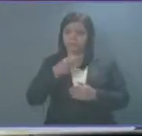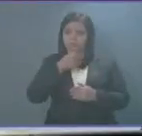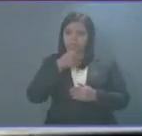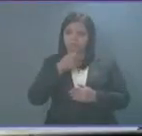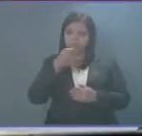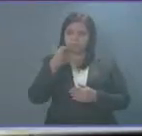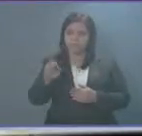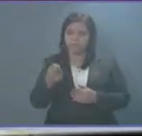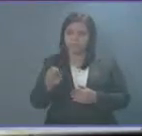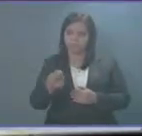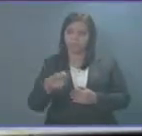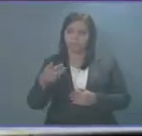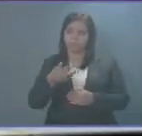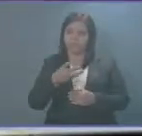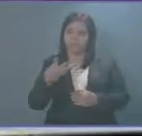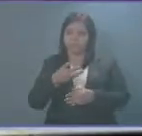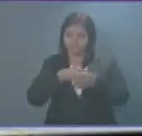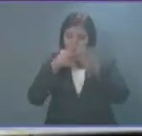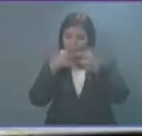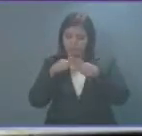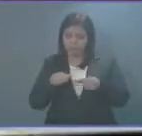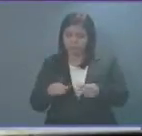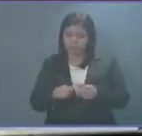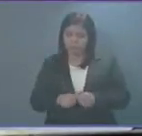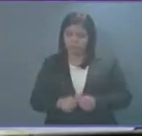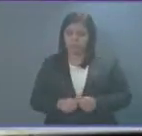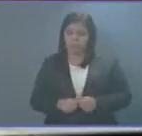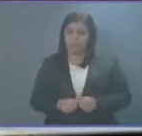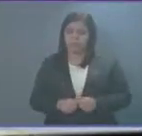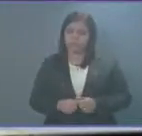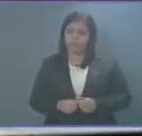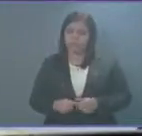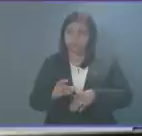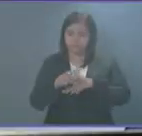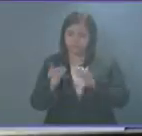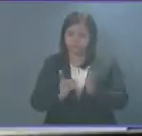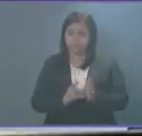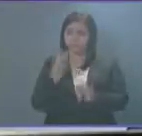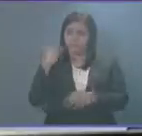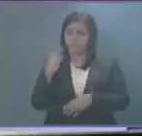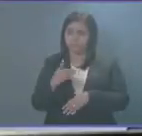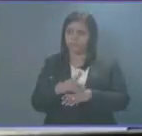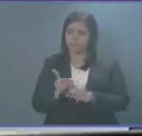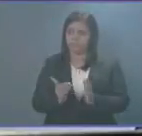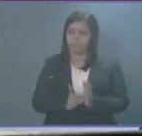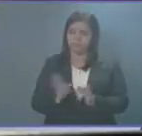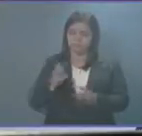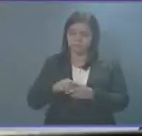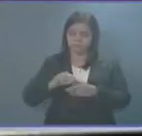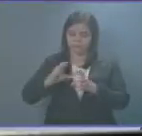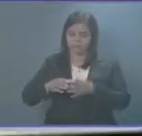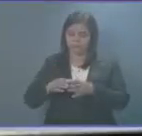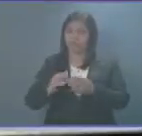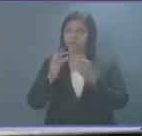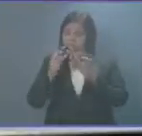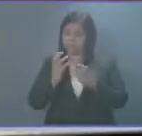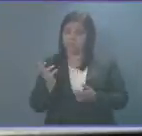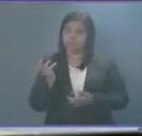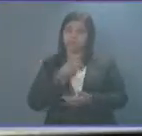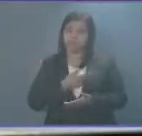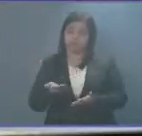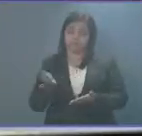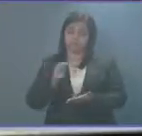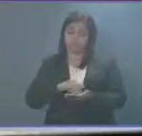pronunciamiento en el que nos hemos puesto de acuerdo ya con los colegas diputados y diputadas de la comisión. Y aprovecho